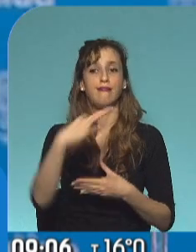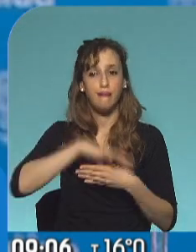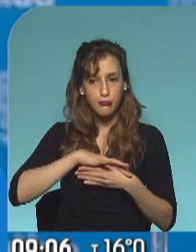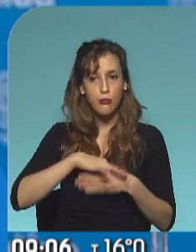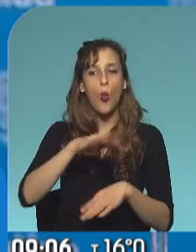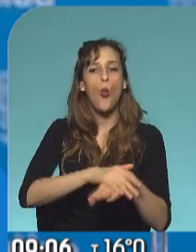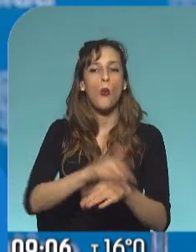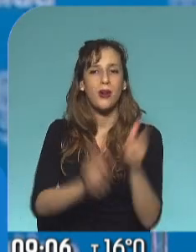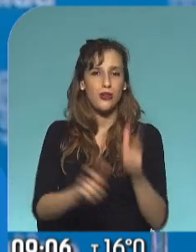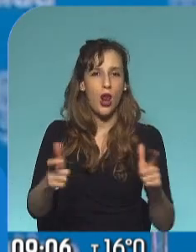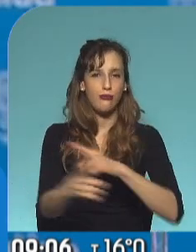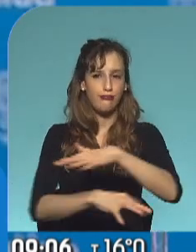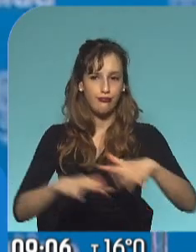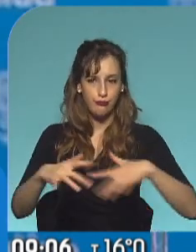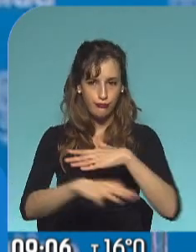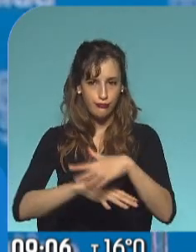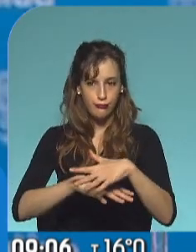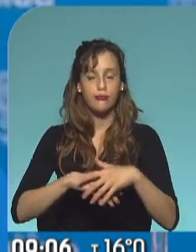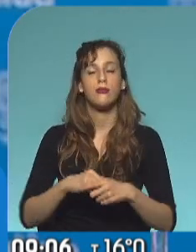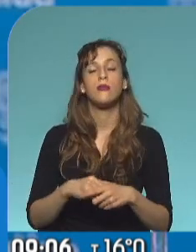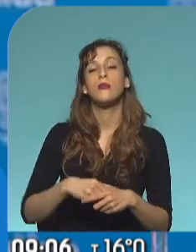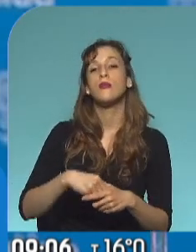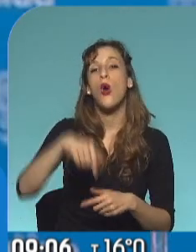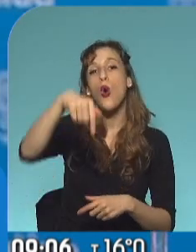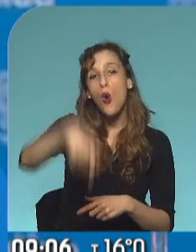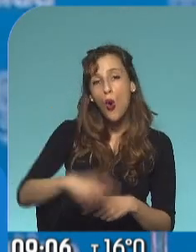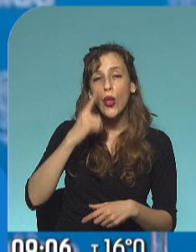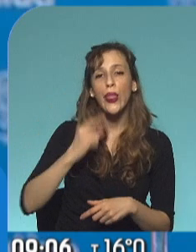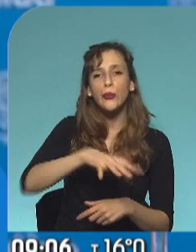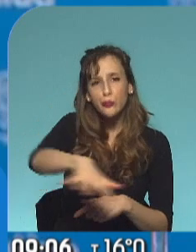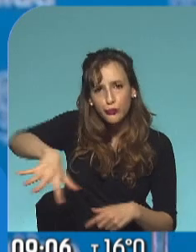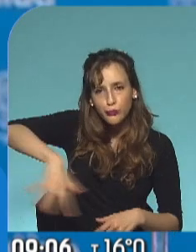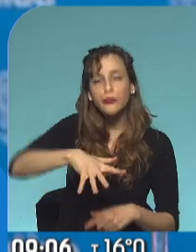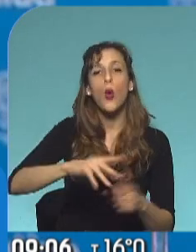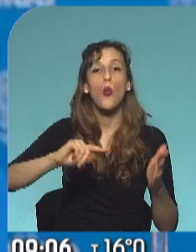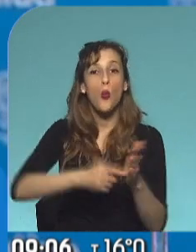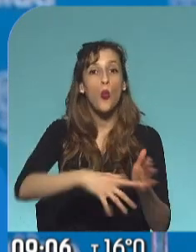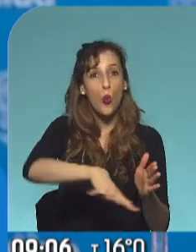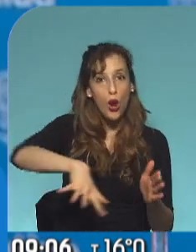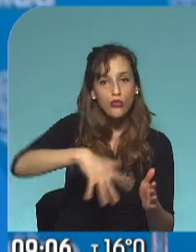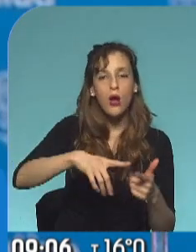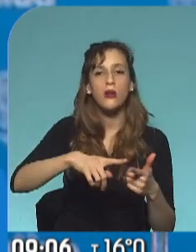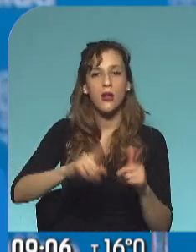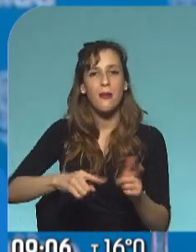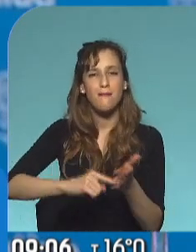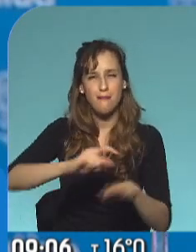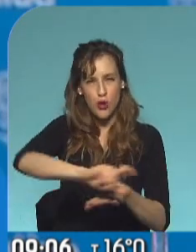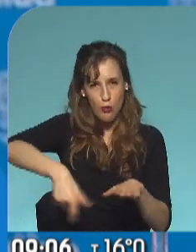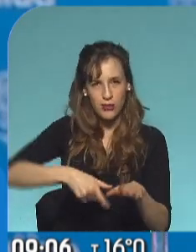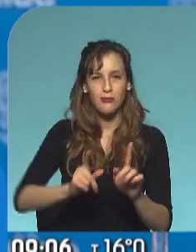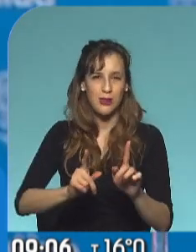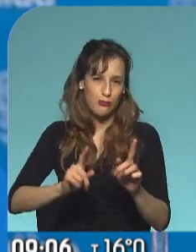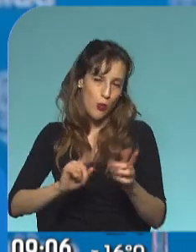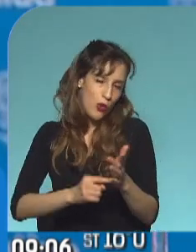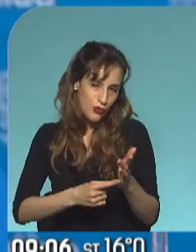transmisión comunitaria las áreas actualmente de transmisión comunitaria son la ciudad auto de buenos aires- el área metropolitana de la provincia